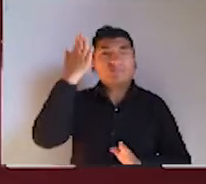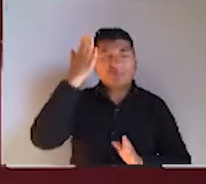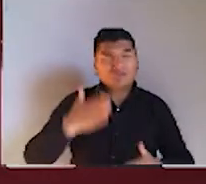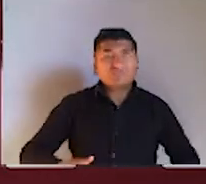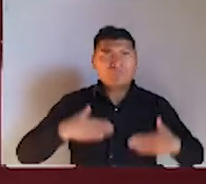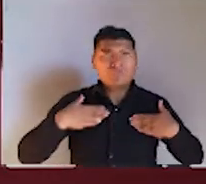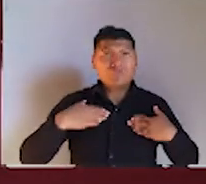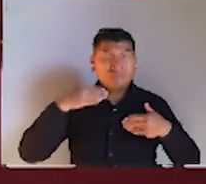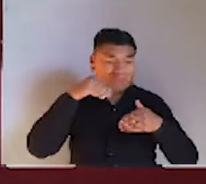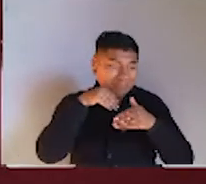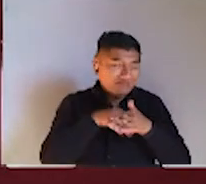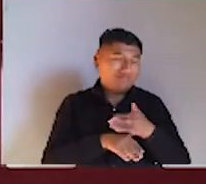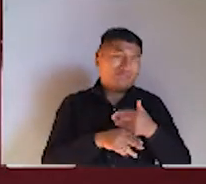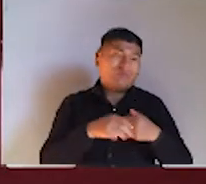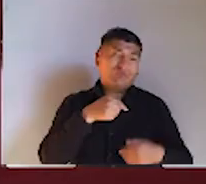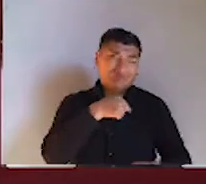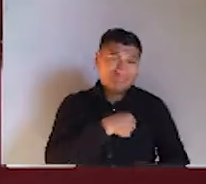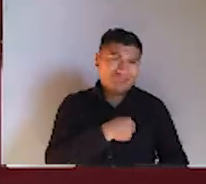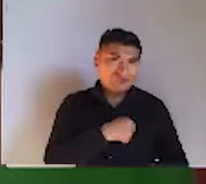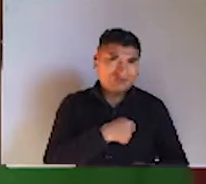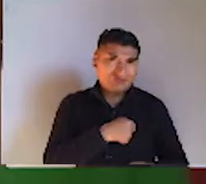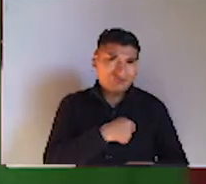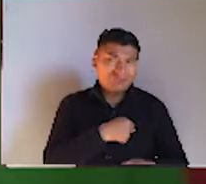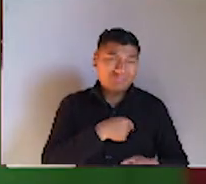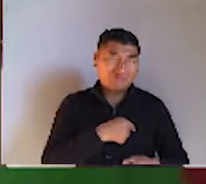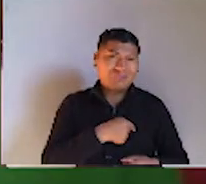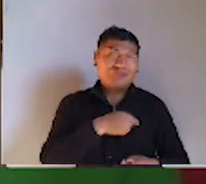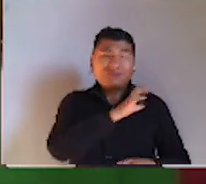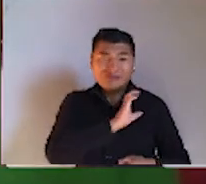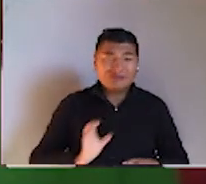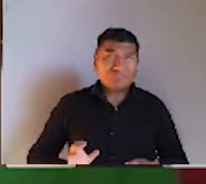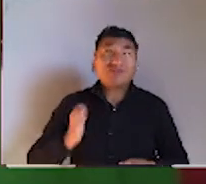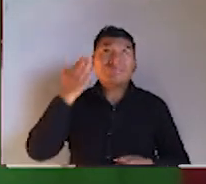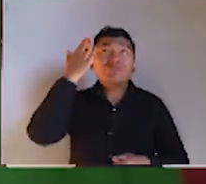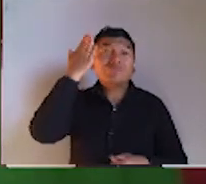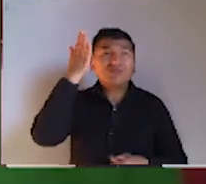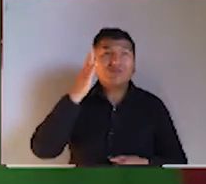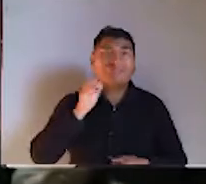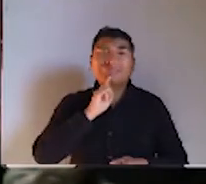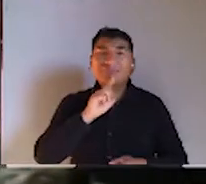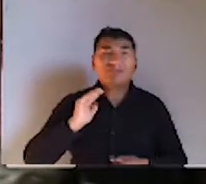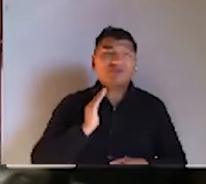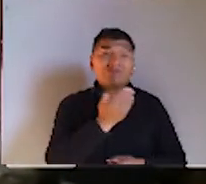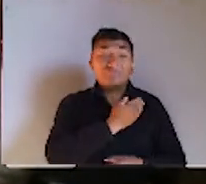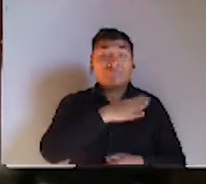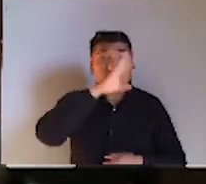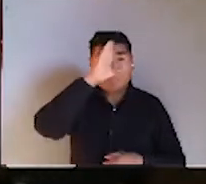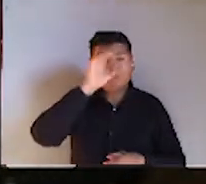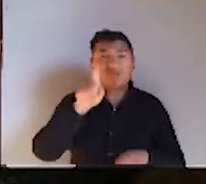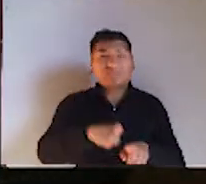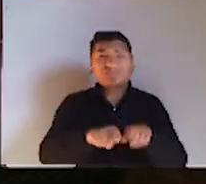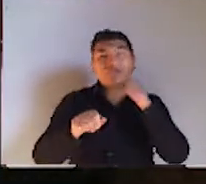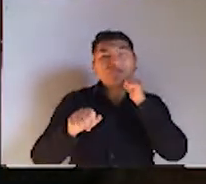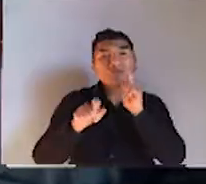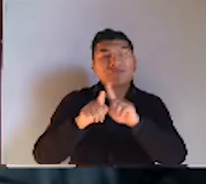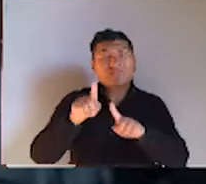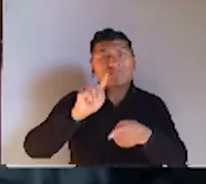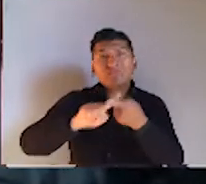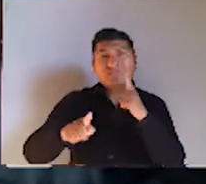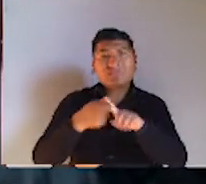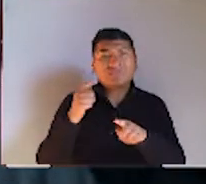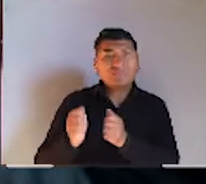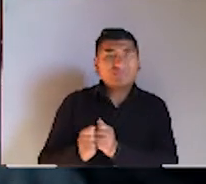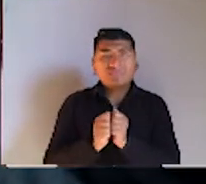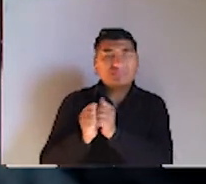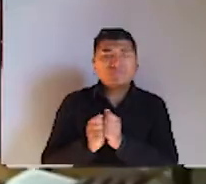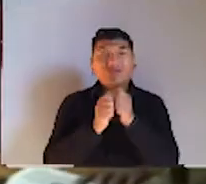en nosotros, de que Cristo habita en nosotros, de que Cristo es nuestro hermano, nuestro amigo, nuestro